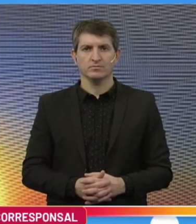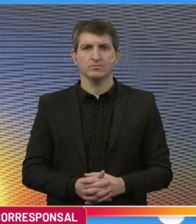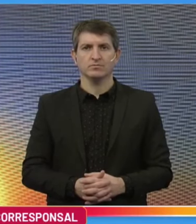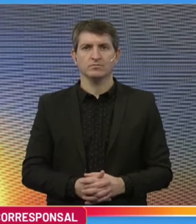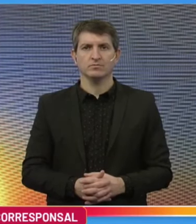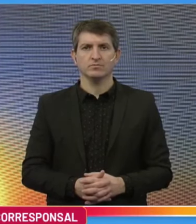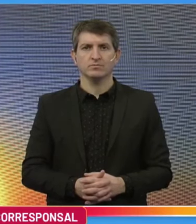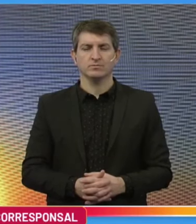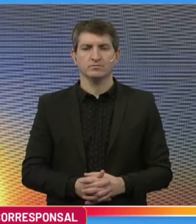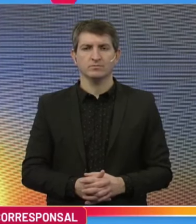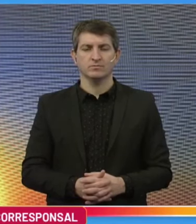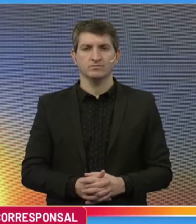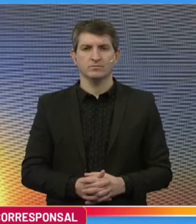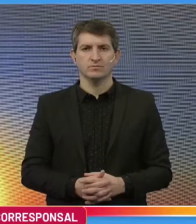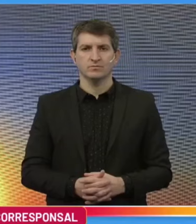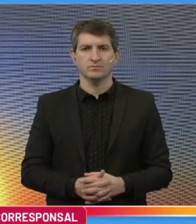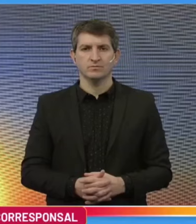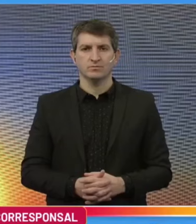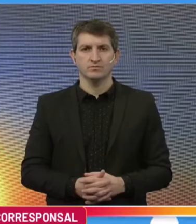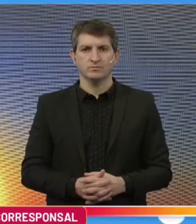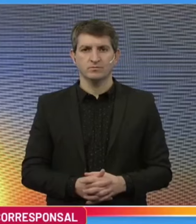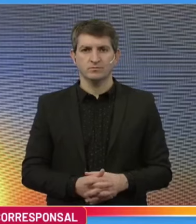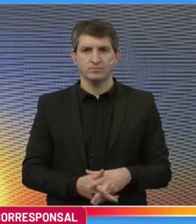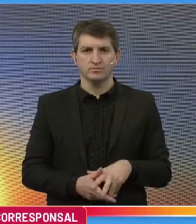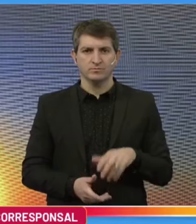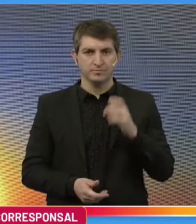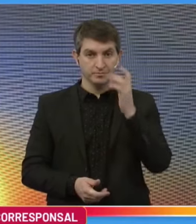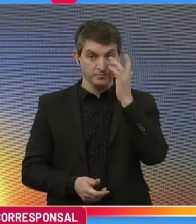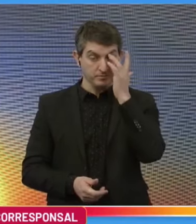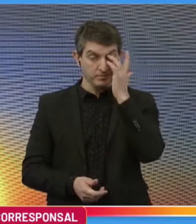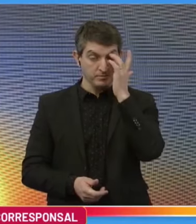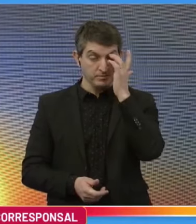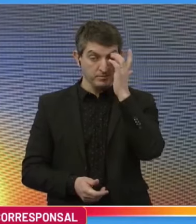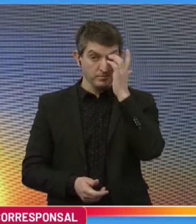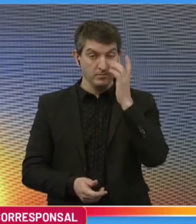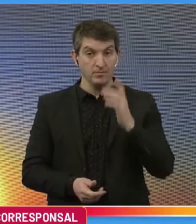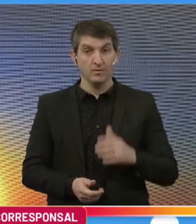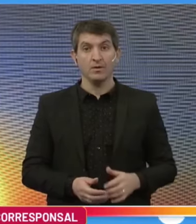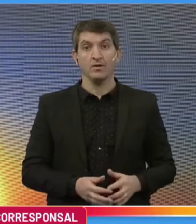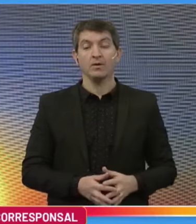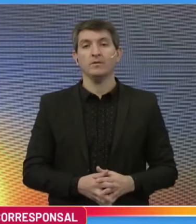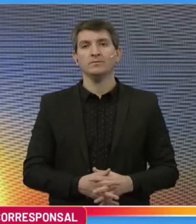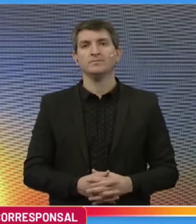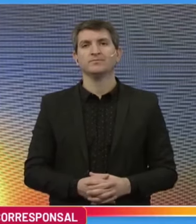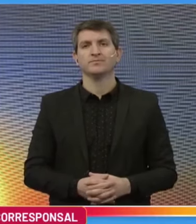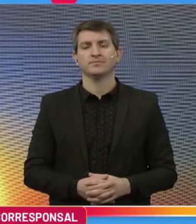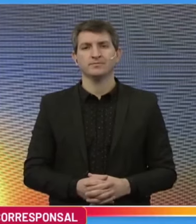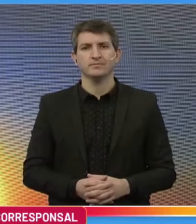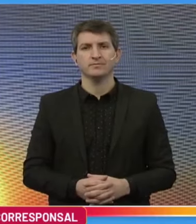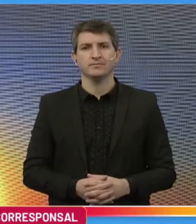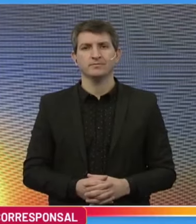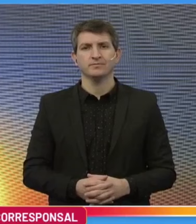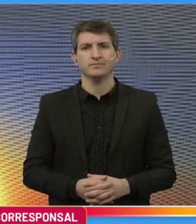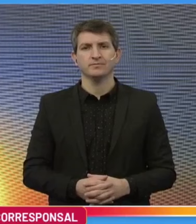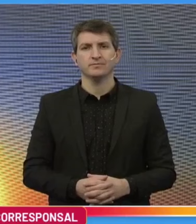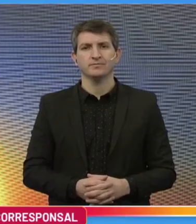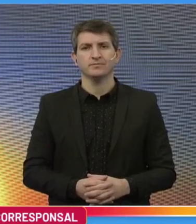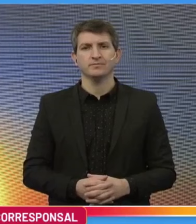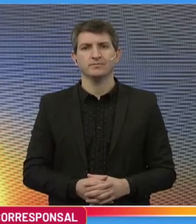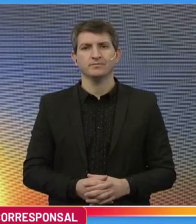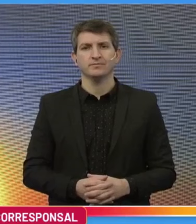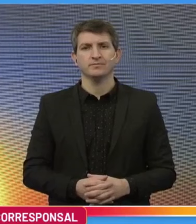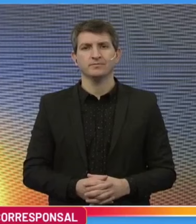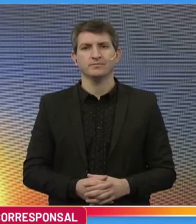Aunque tratándose ya lo dijo el propio juez Juan marchán de una personalidad pública que puede llegar a volver a ser